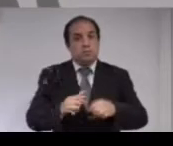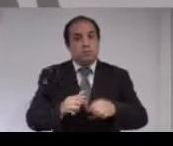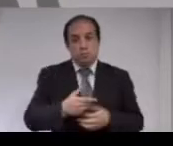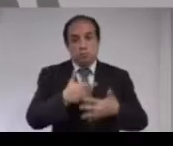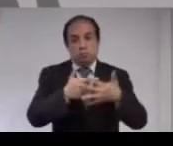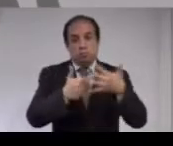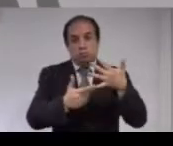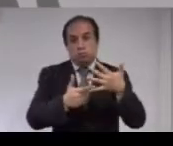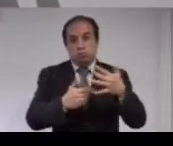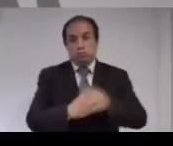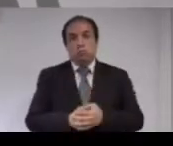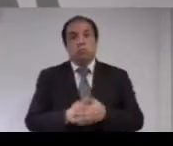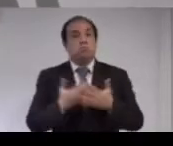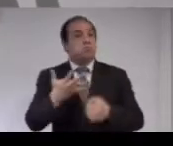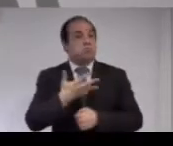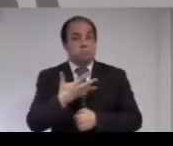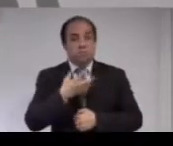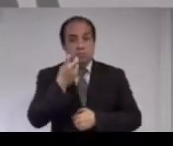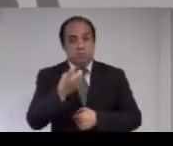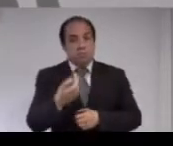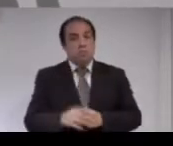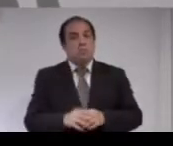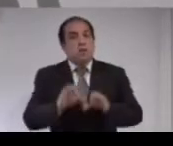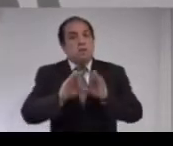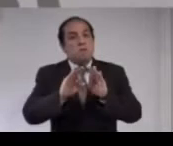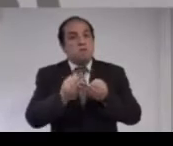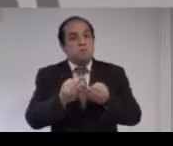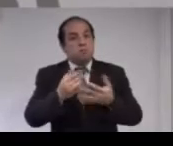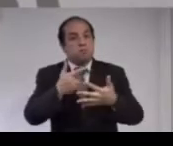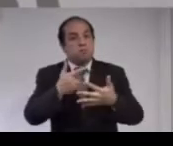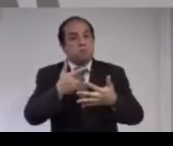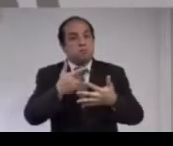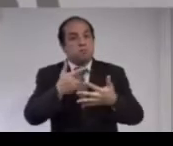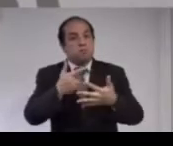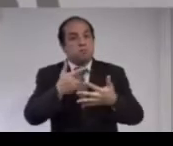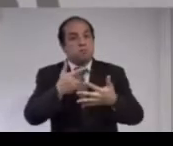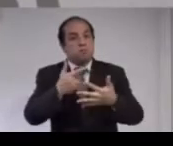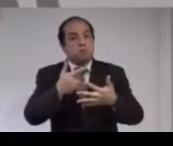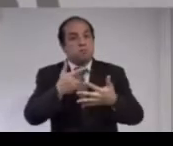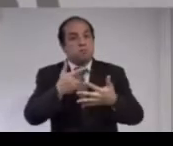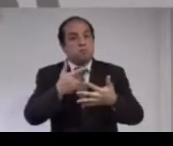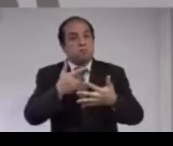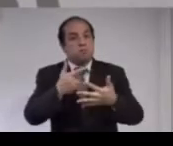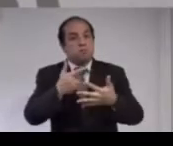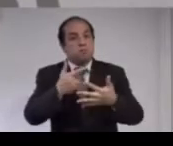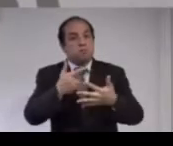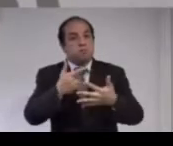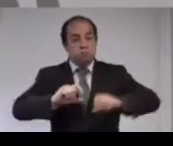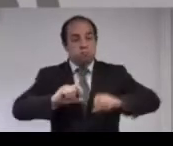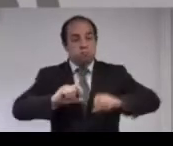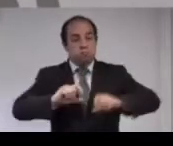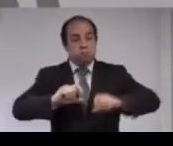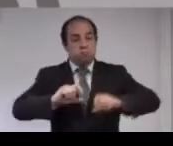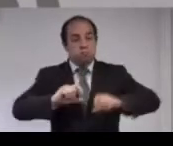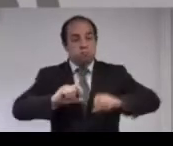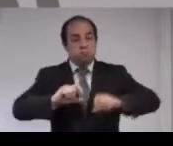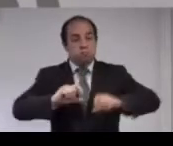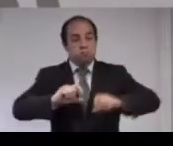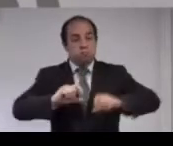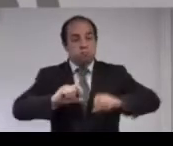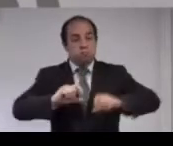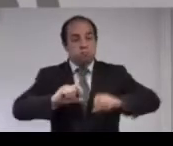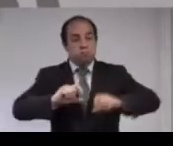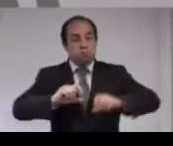categóricamente, no cuenta con este tipo de gases o sustancias ni cuenta con ellas y además están